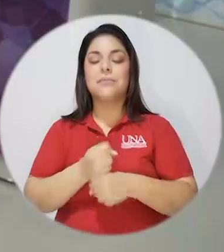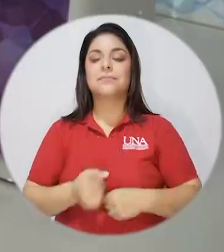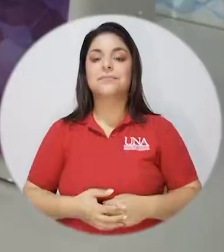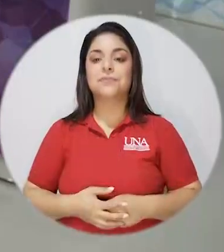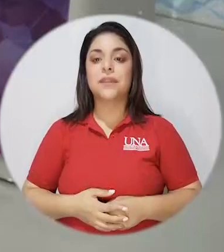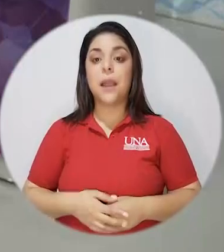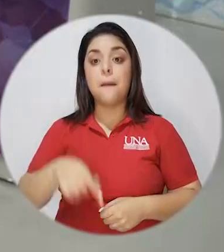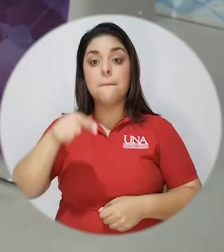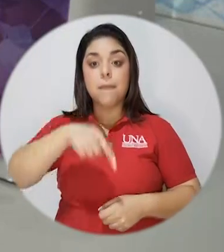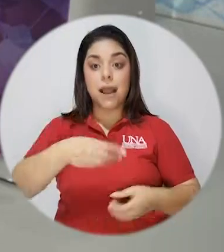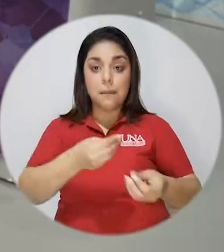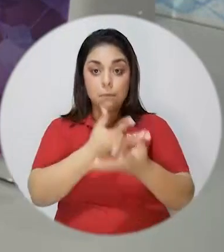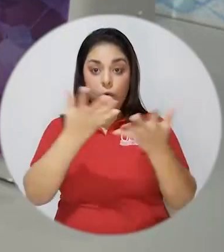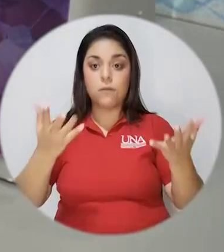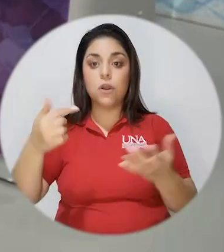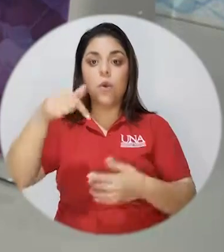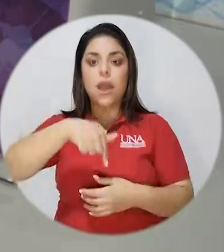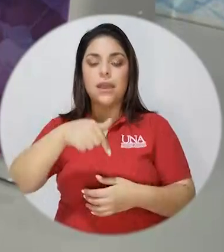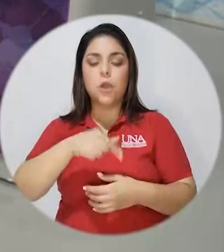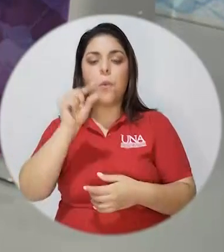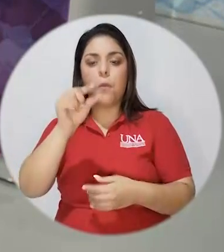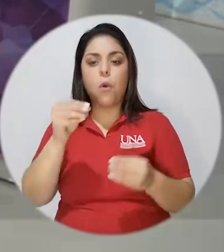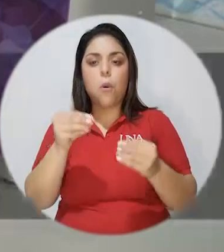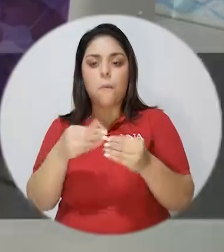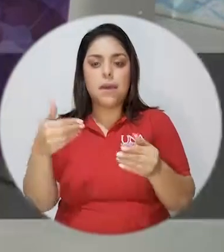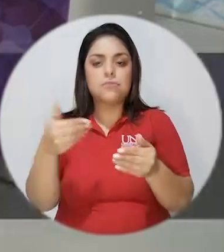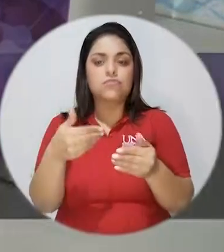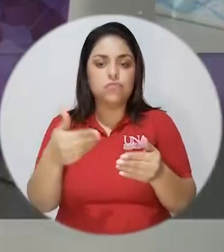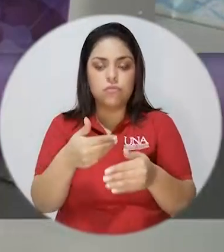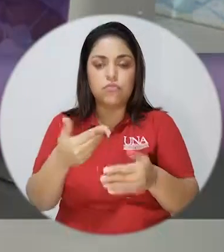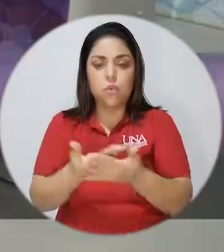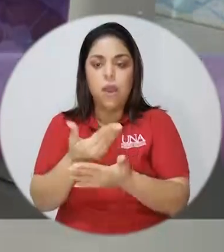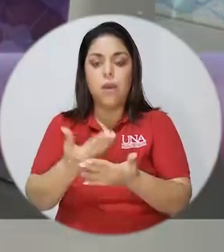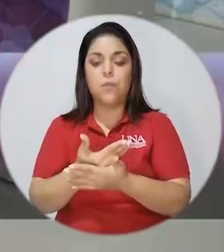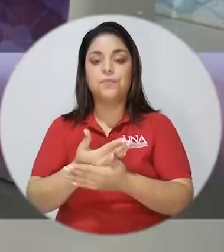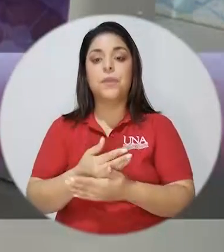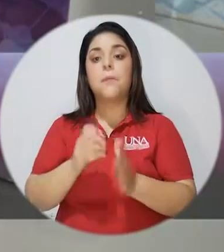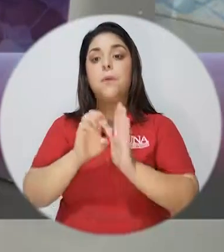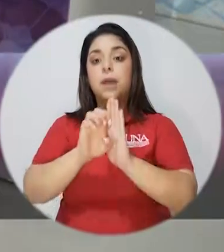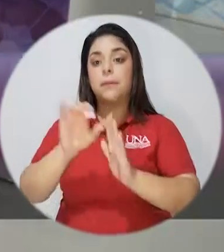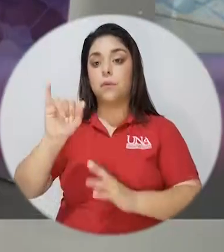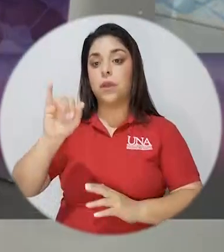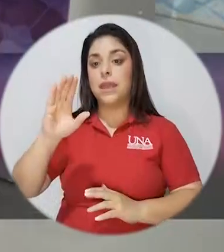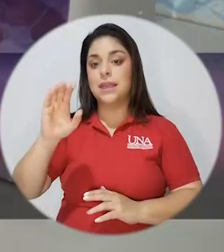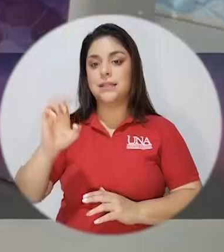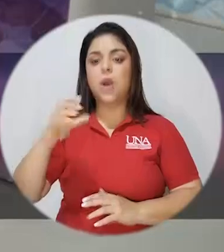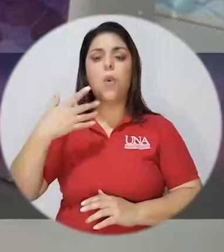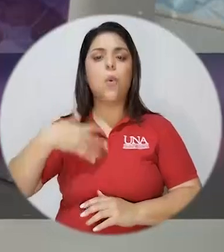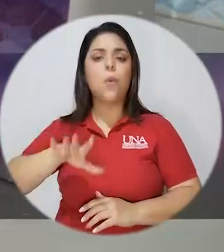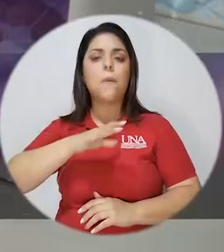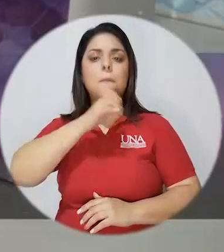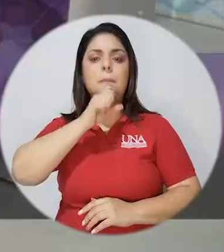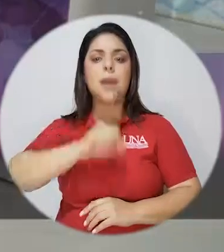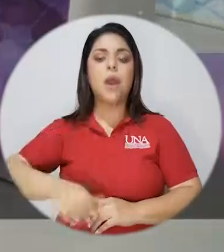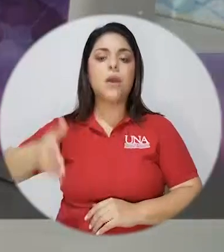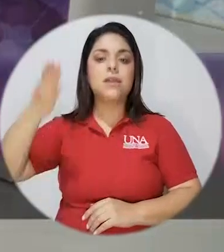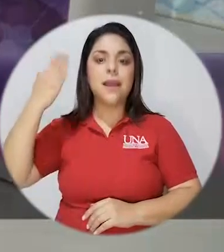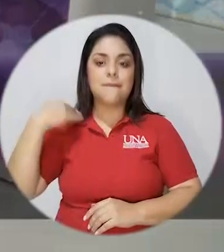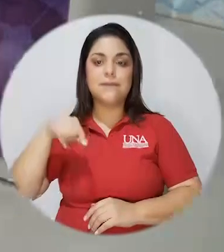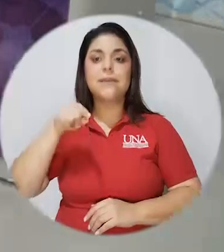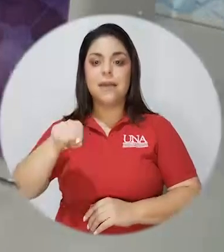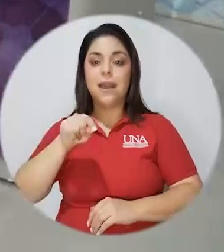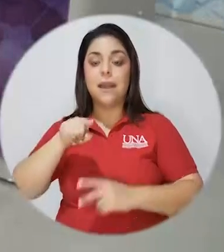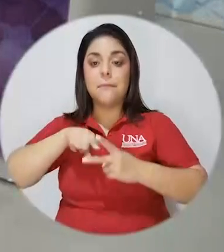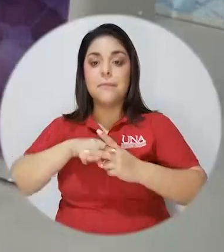la mayoría de las instituciones. Sin embargo, hay otras organizaciones, por ejemplo como el ICE, que ya habían incursionado